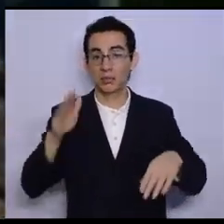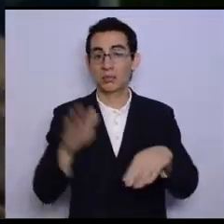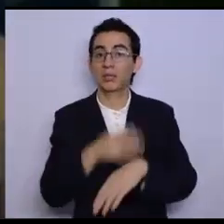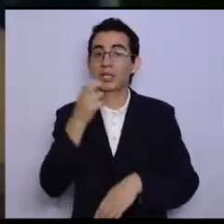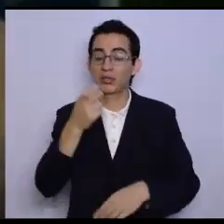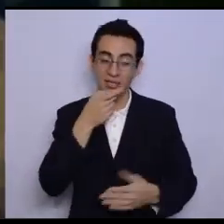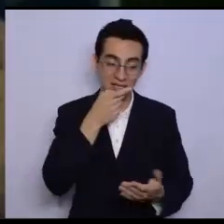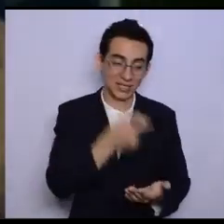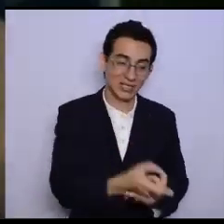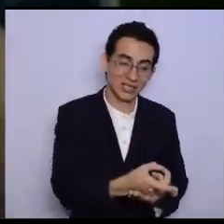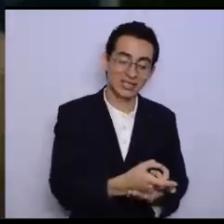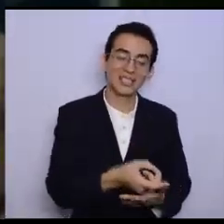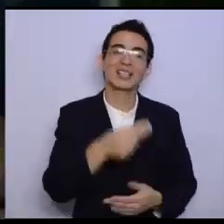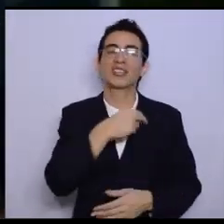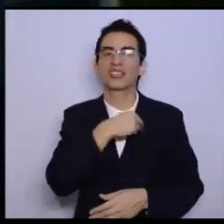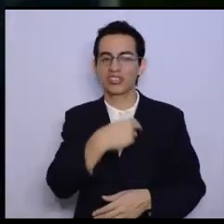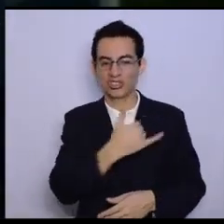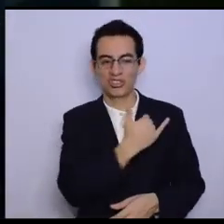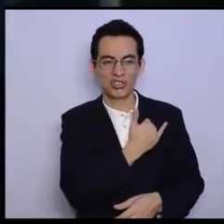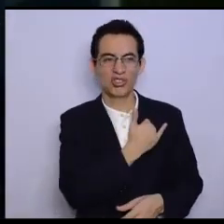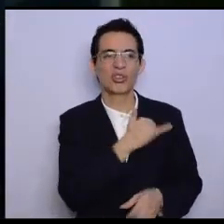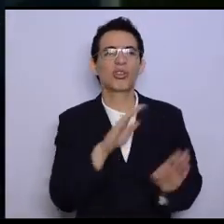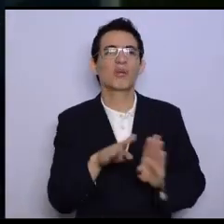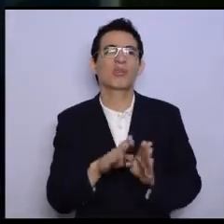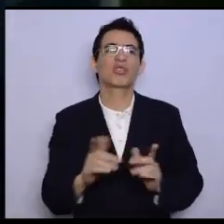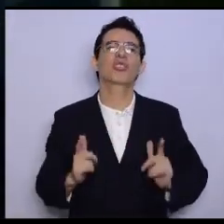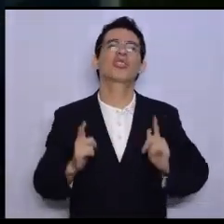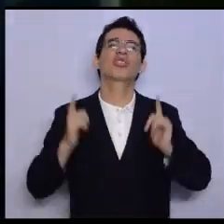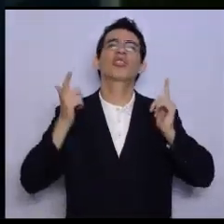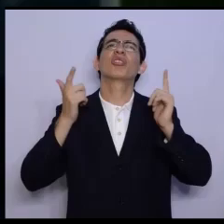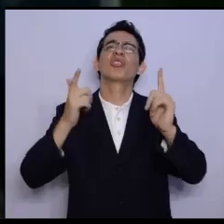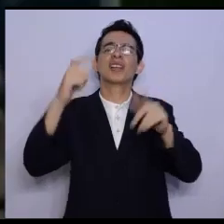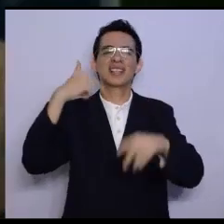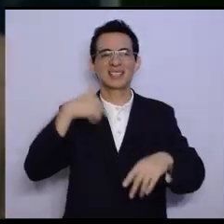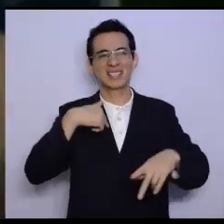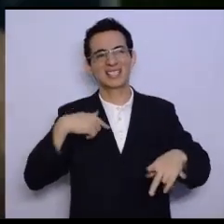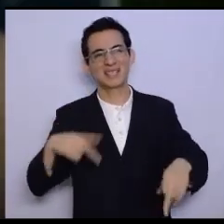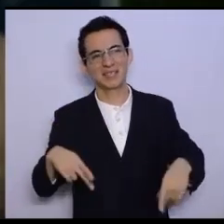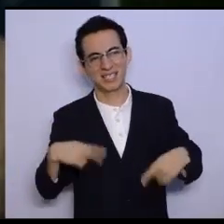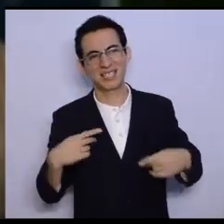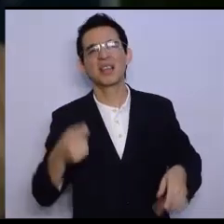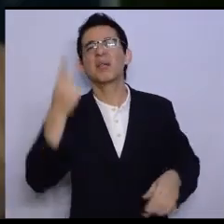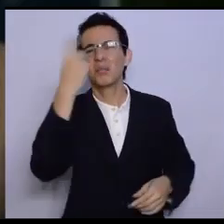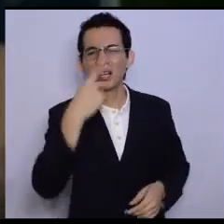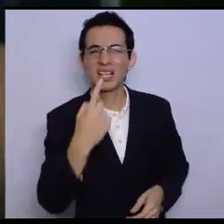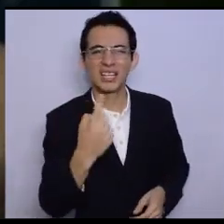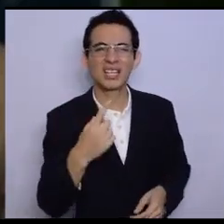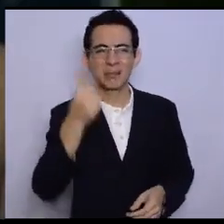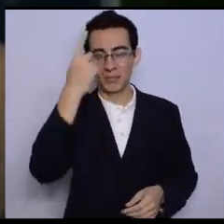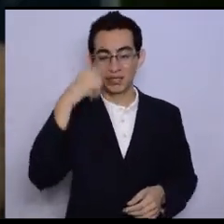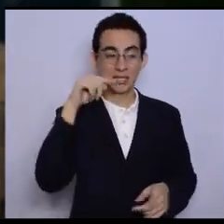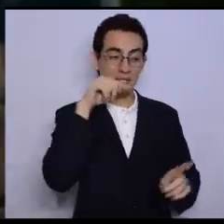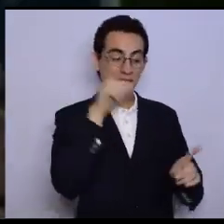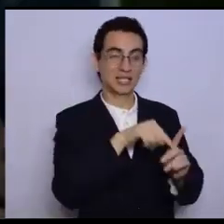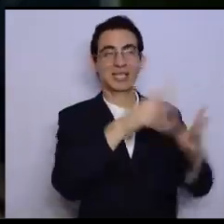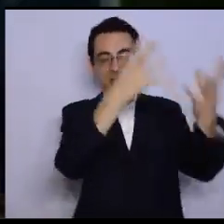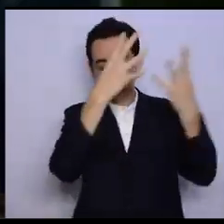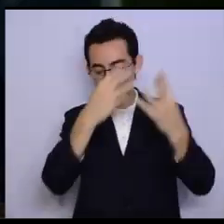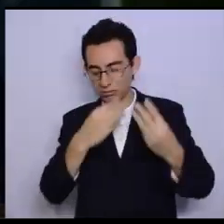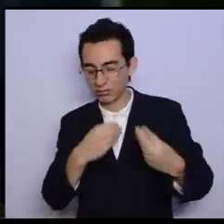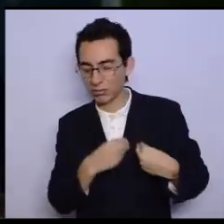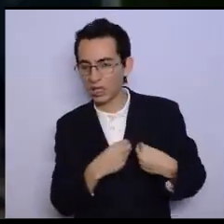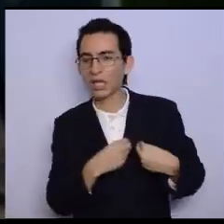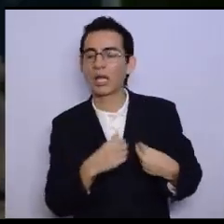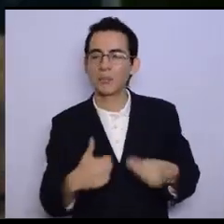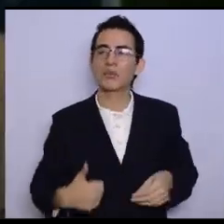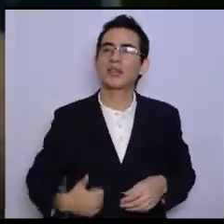tanto, dice, de buena gana me gloriaré más bien en mis debilidades. ¿Para qué? Para que repose sobre mí el poder de Cristo.